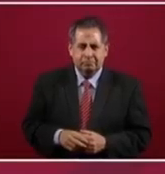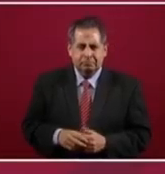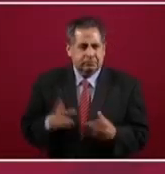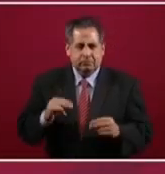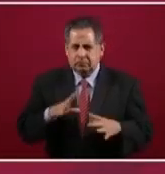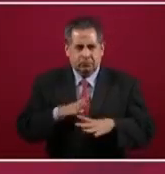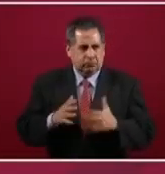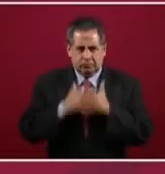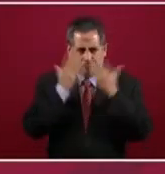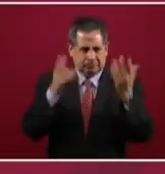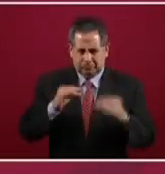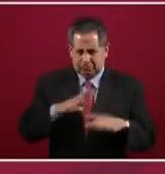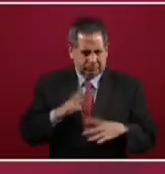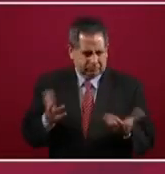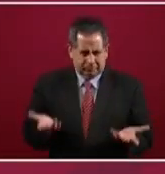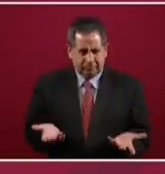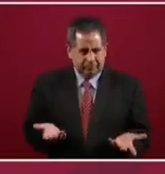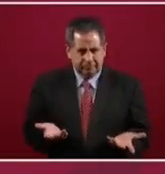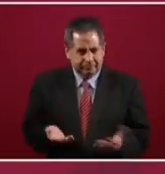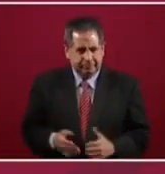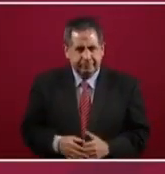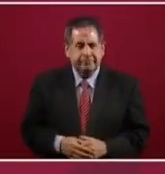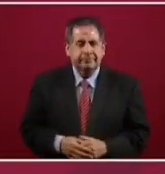No existe.